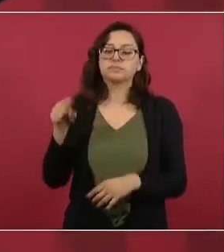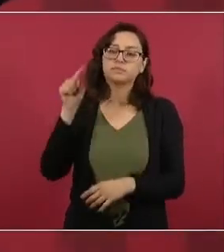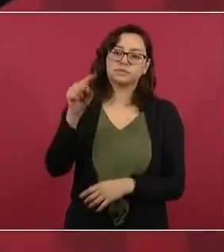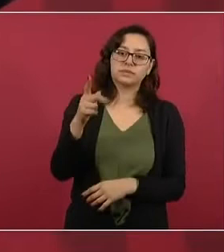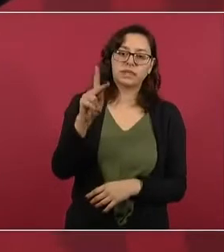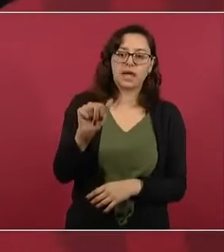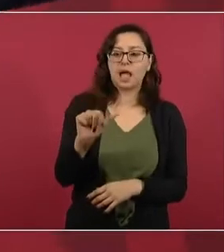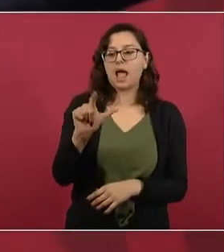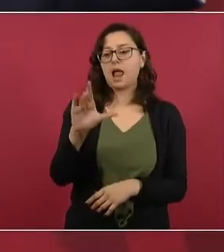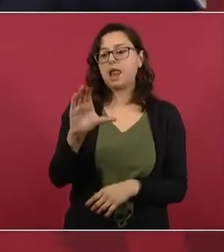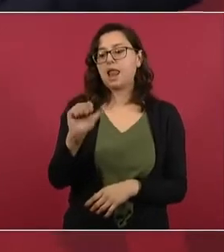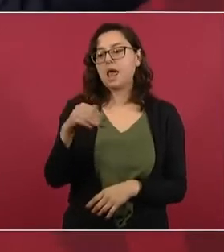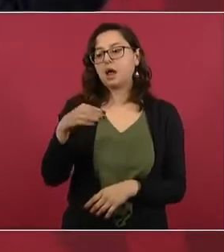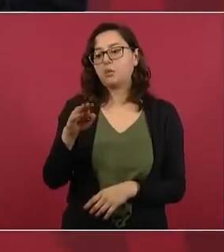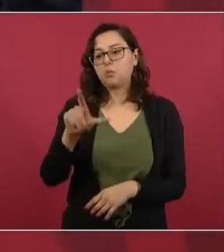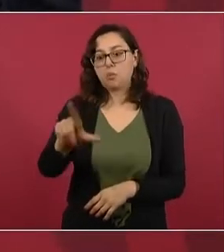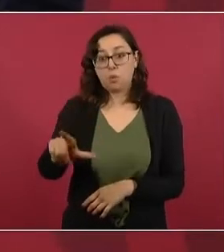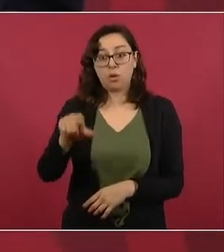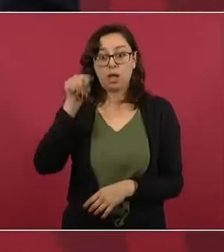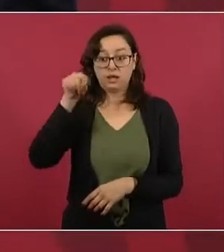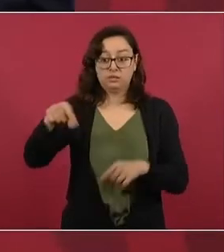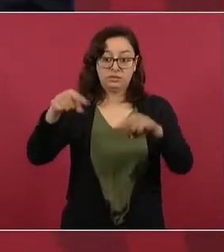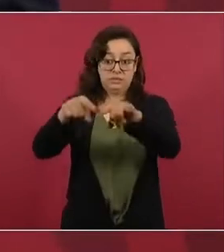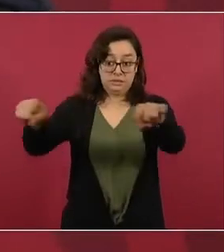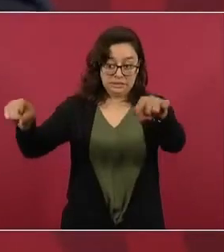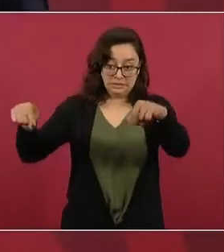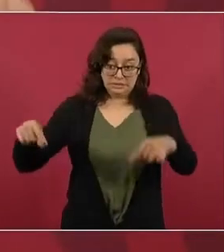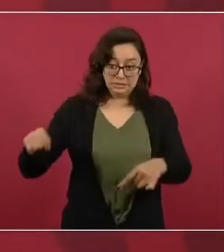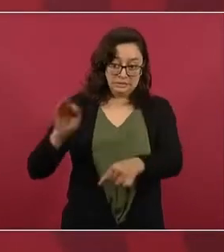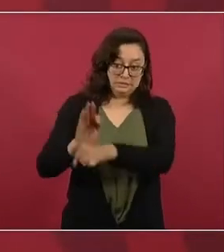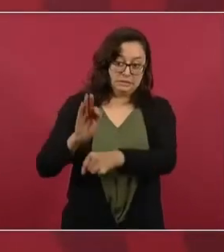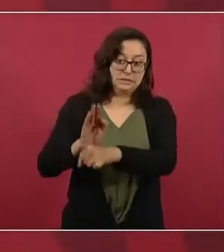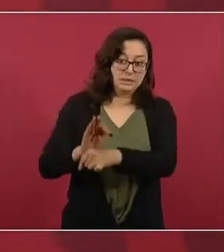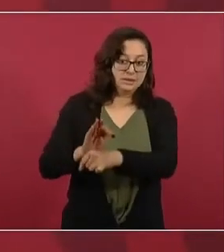Calakmul y ahí hay mucha